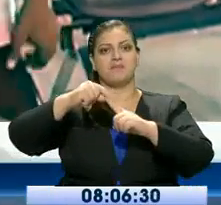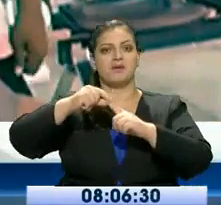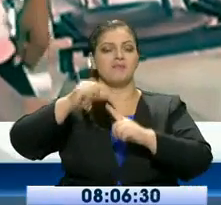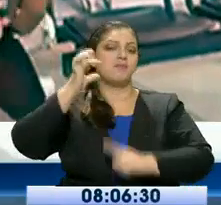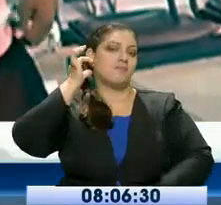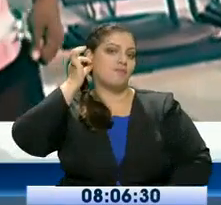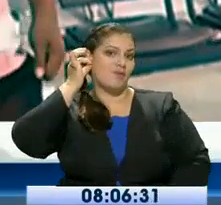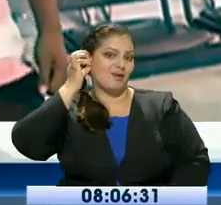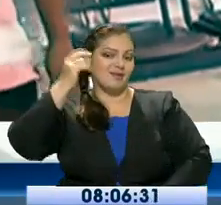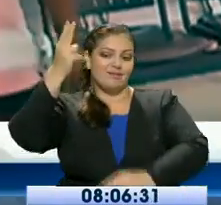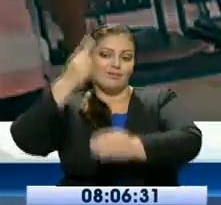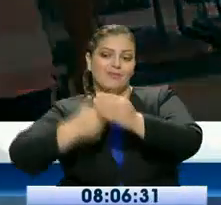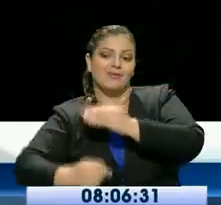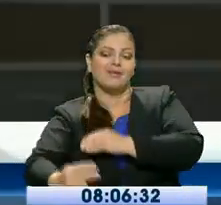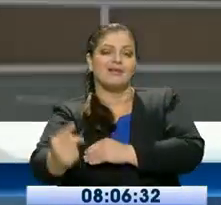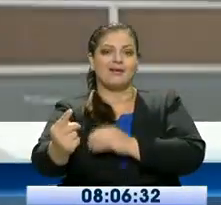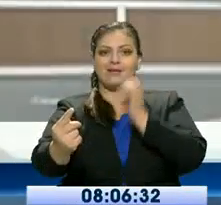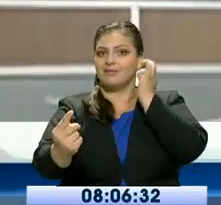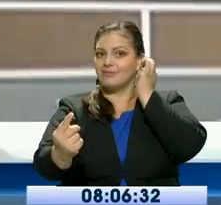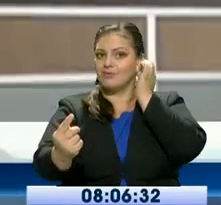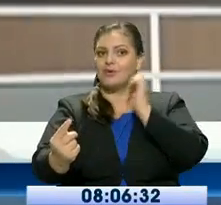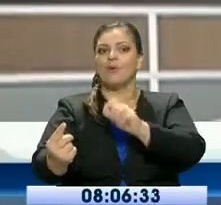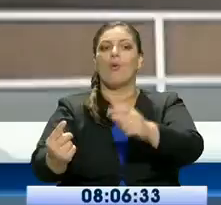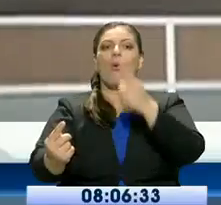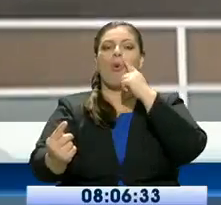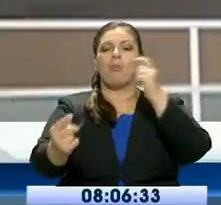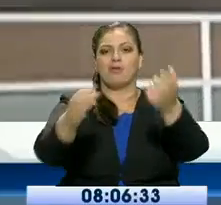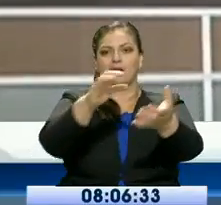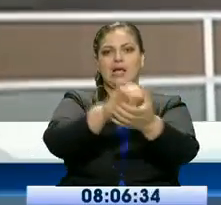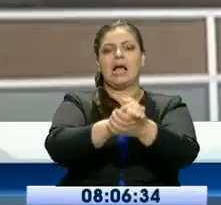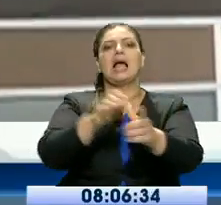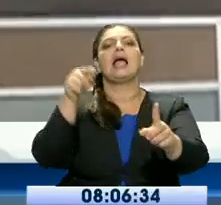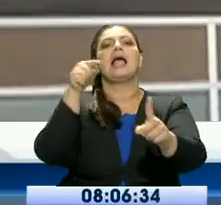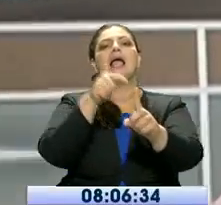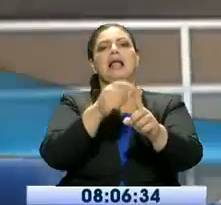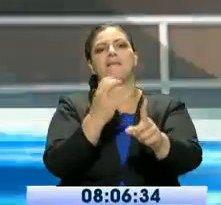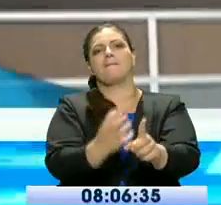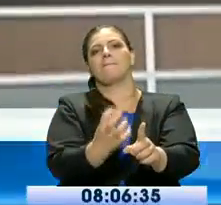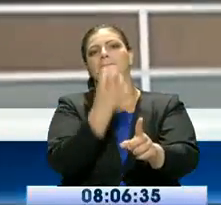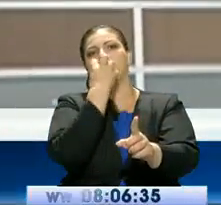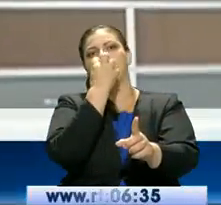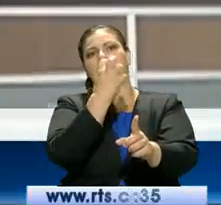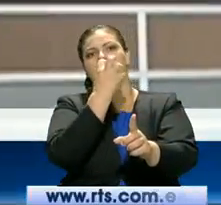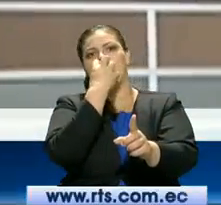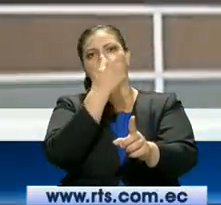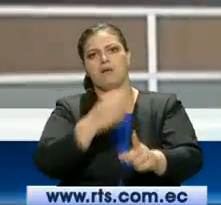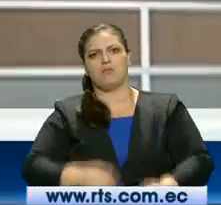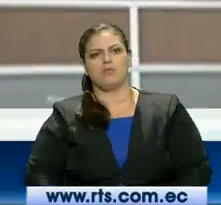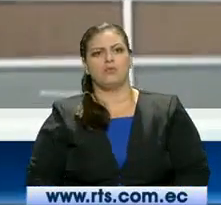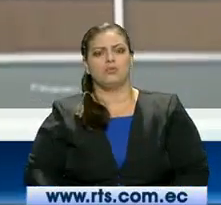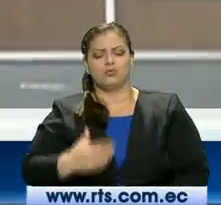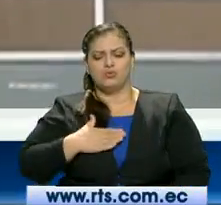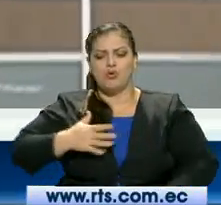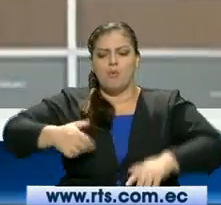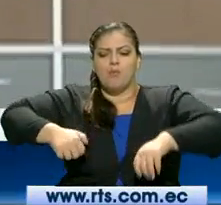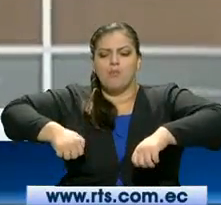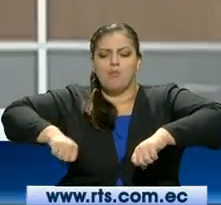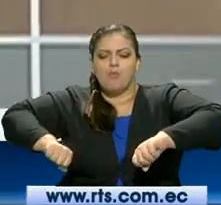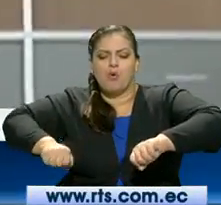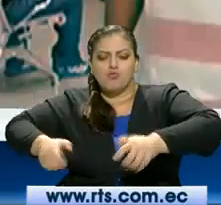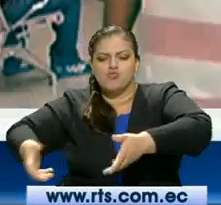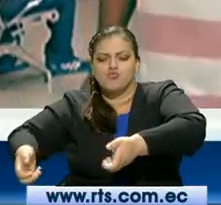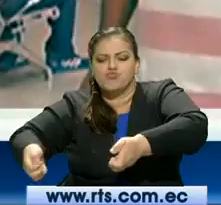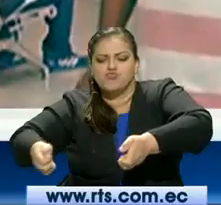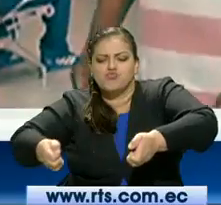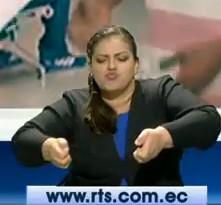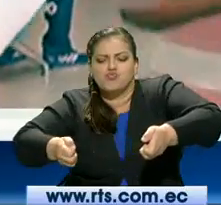O sea, no es que lo toqué durísimo, que yo retrocediendo despacito, pero la moto se cayó. Pues, ¿no lo hizo a propósito? No, de ninguna manera.